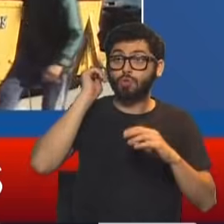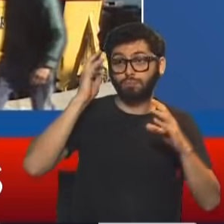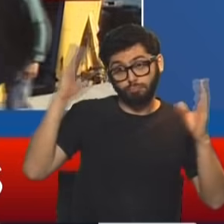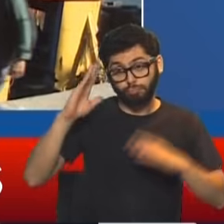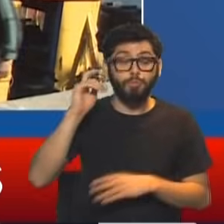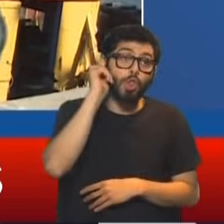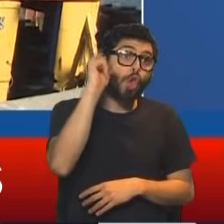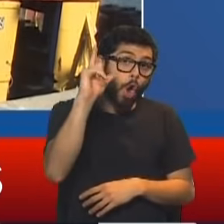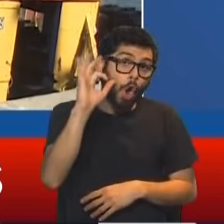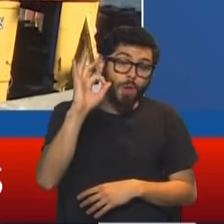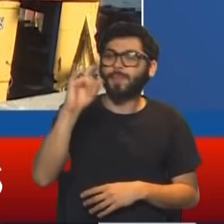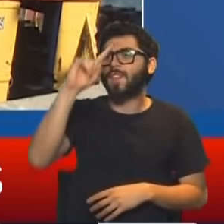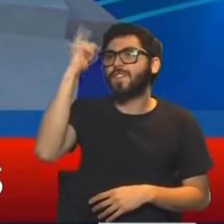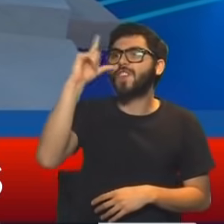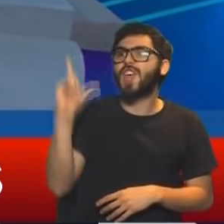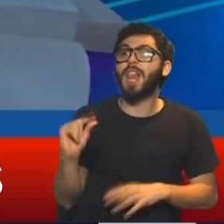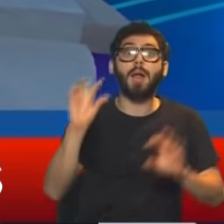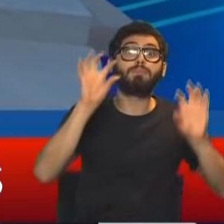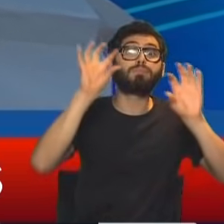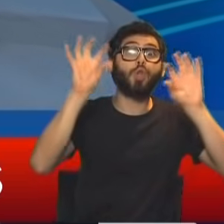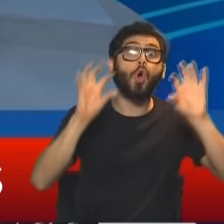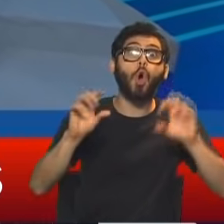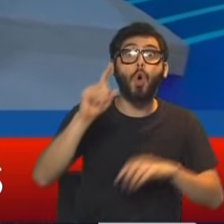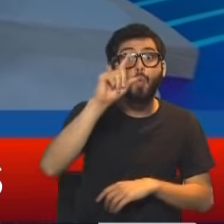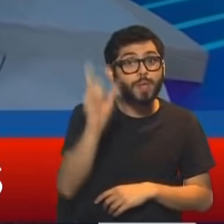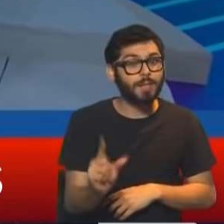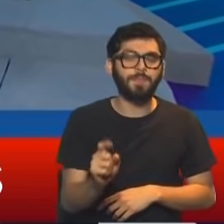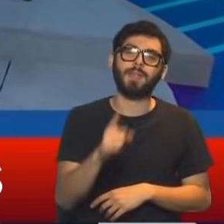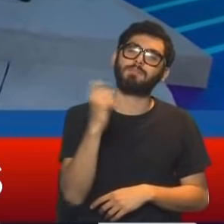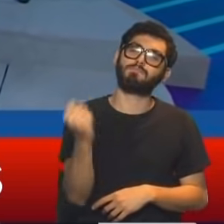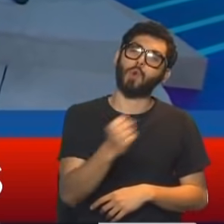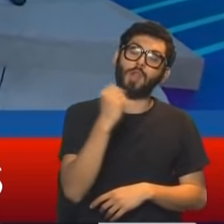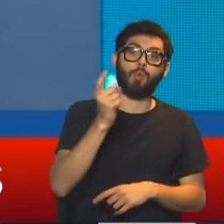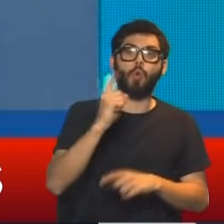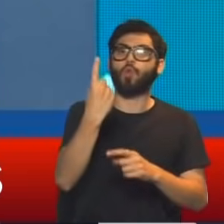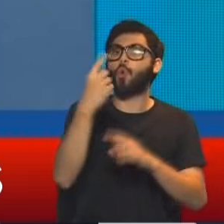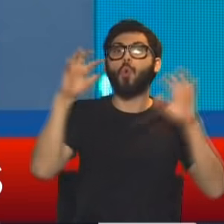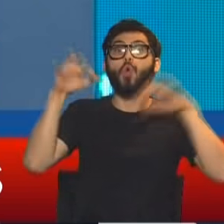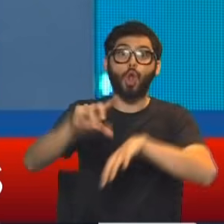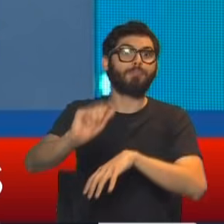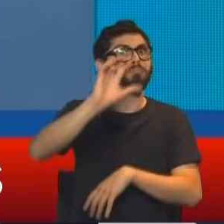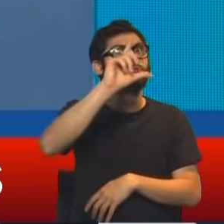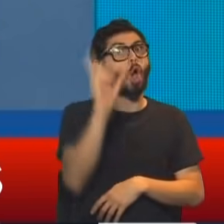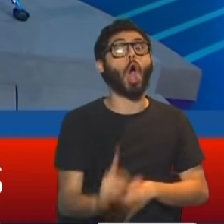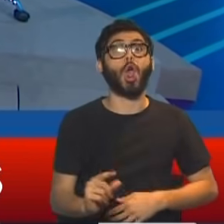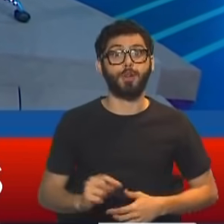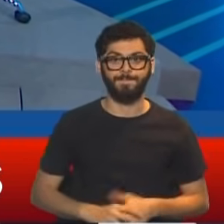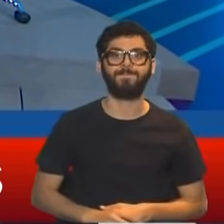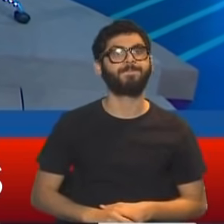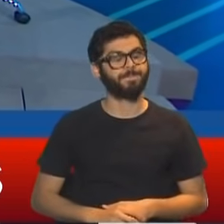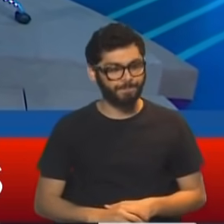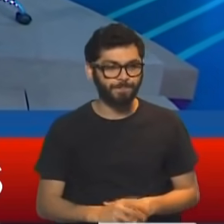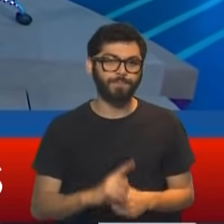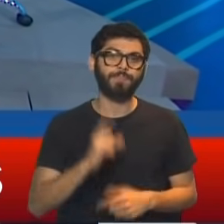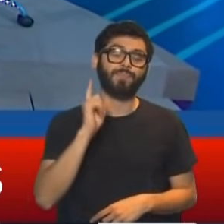un plan federal exitoso. para Sí, todas claro. las provincias. Qué importante que no estuvo concentrado en un solo lugar. Sí, pero importante esto